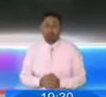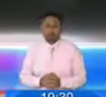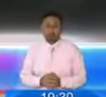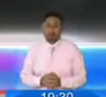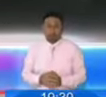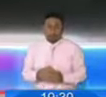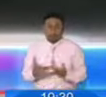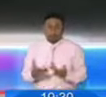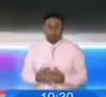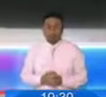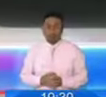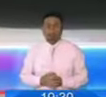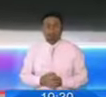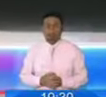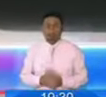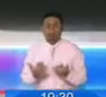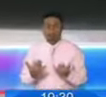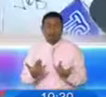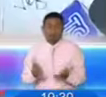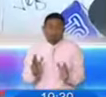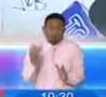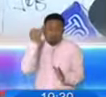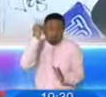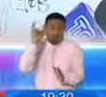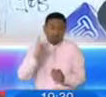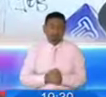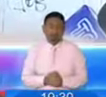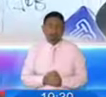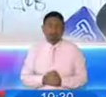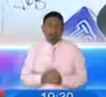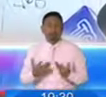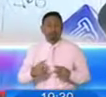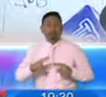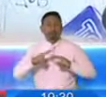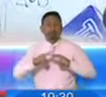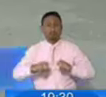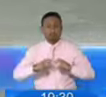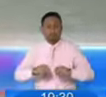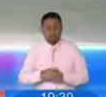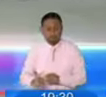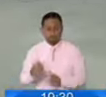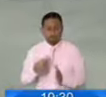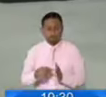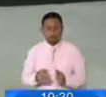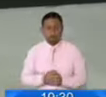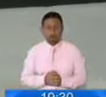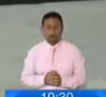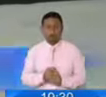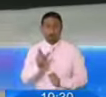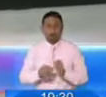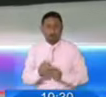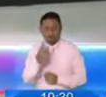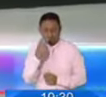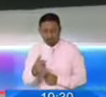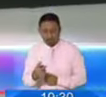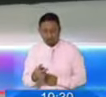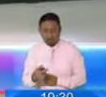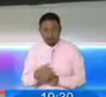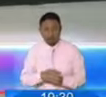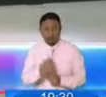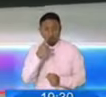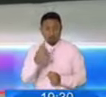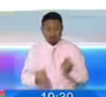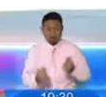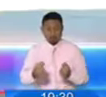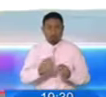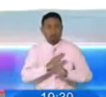caminaba. Por ahora, todo es presunción. En las investigaciones se sabrá qué pasó. Quienes supuestamente observaron lo que pasó defendieron al